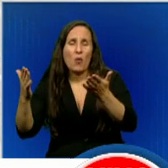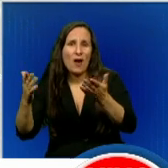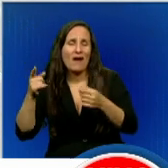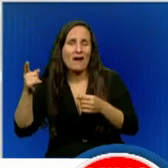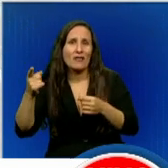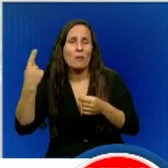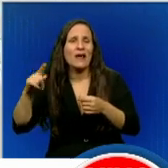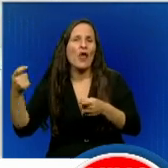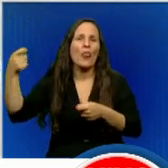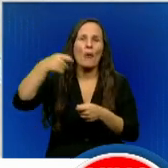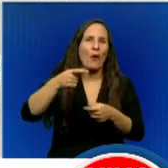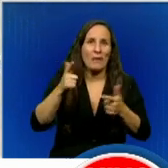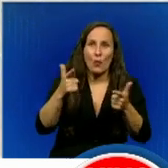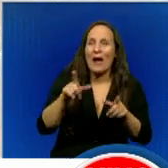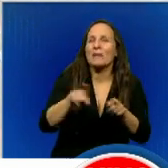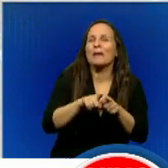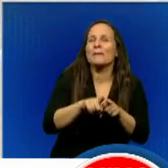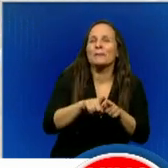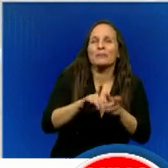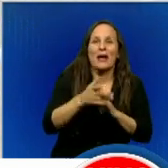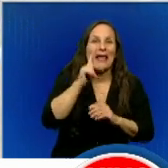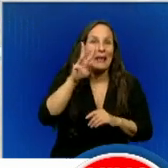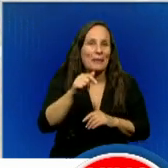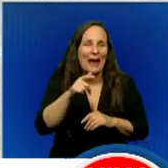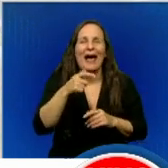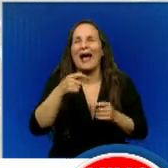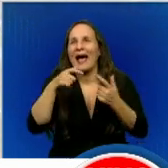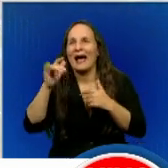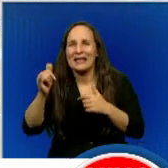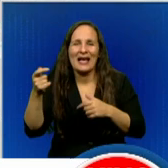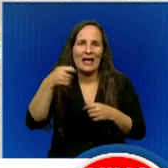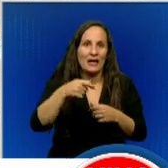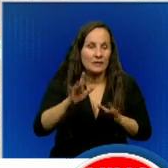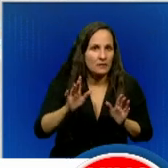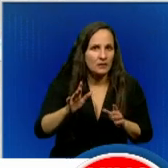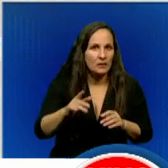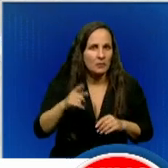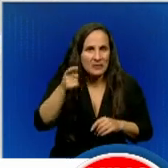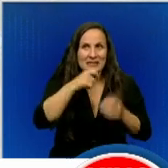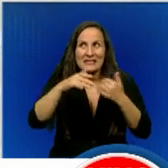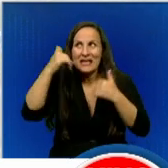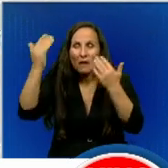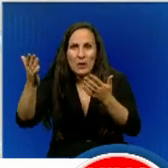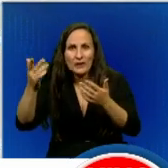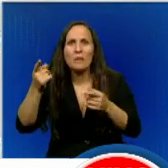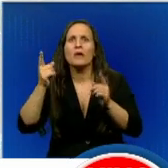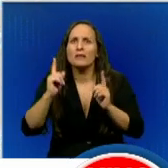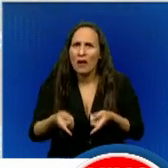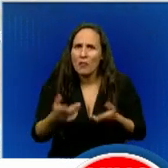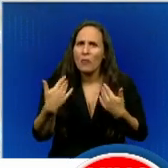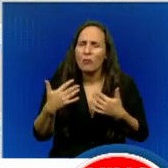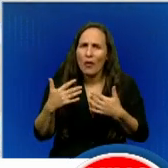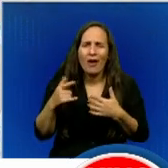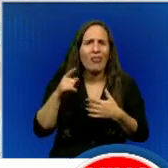como el iva no solamente que es un impuesto que se exporta sino que ahora se podrá gravar con ingresos